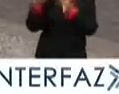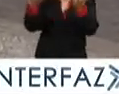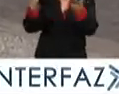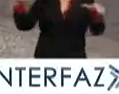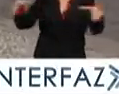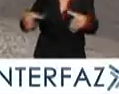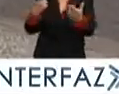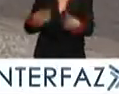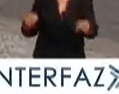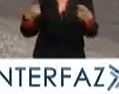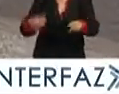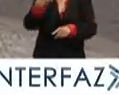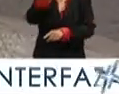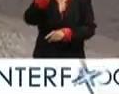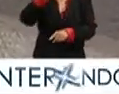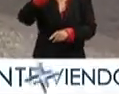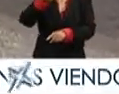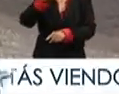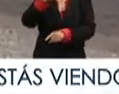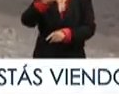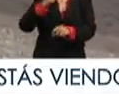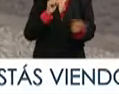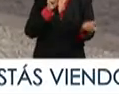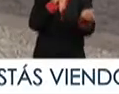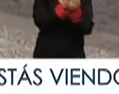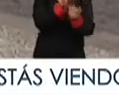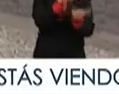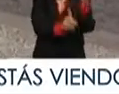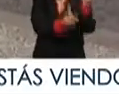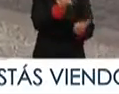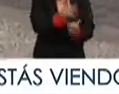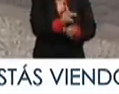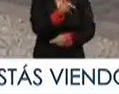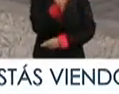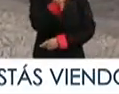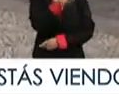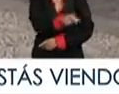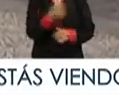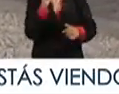llevando el concierto de hip hop. Ahí pudimos platicar, por cierto, con una